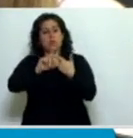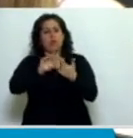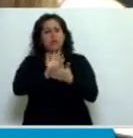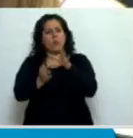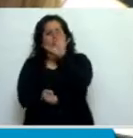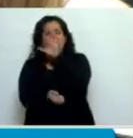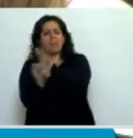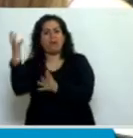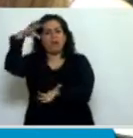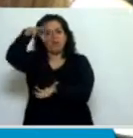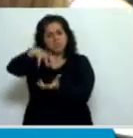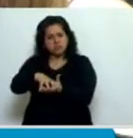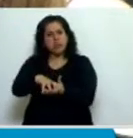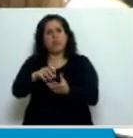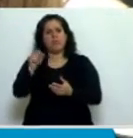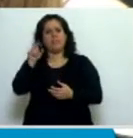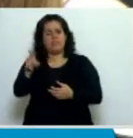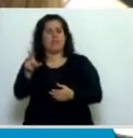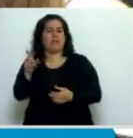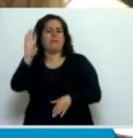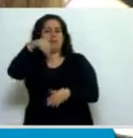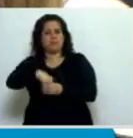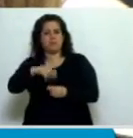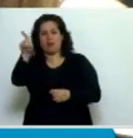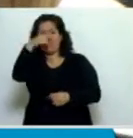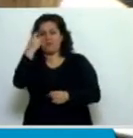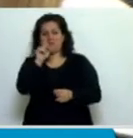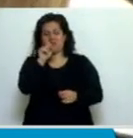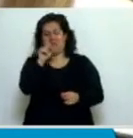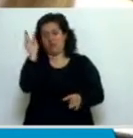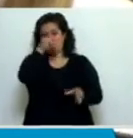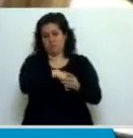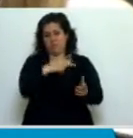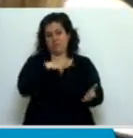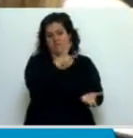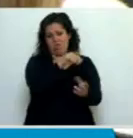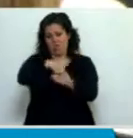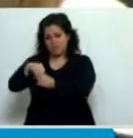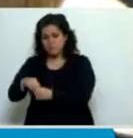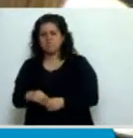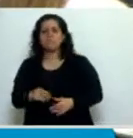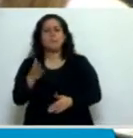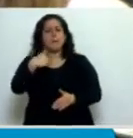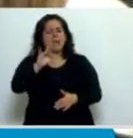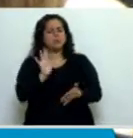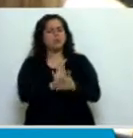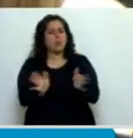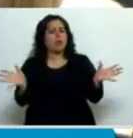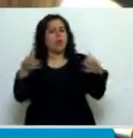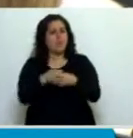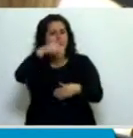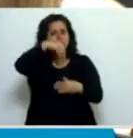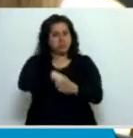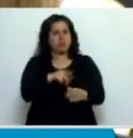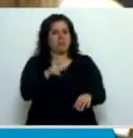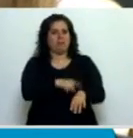de la Agencia Nacional de Participaciones Estatales. Esta agencia, sobre todo por la composición y la